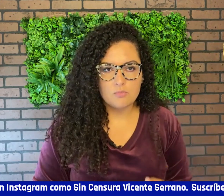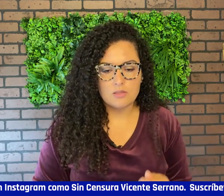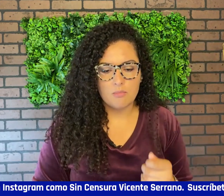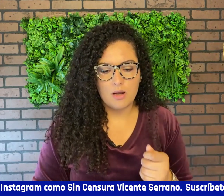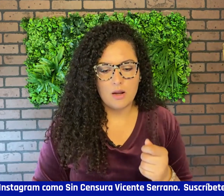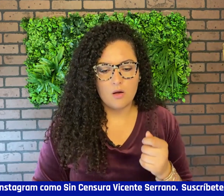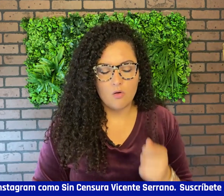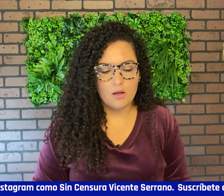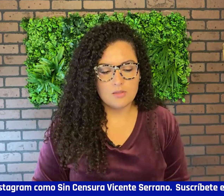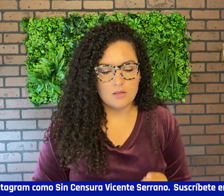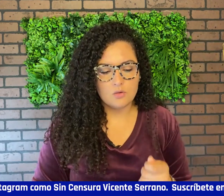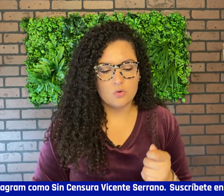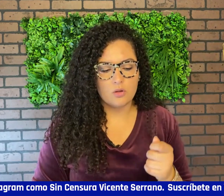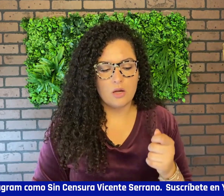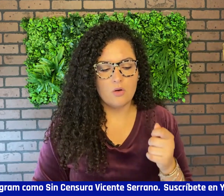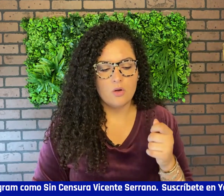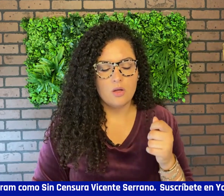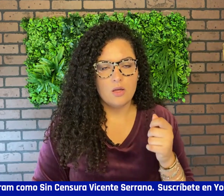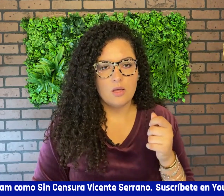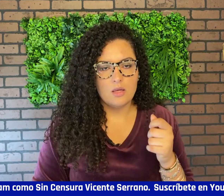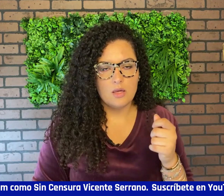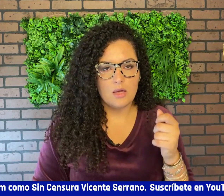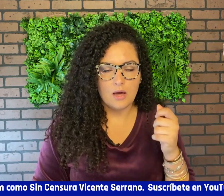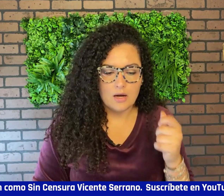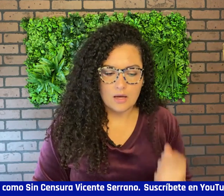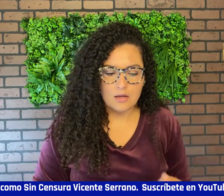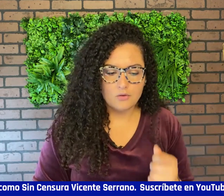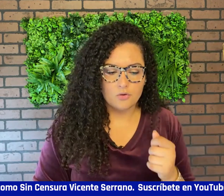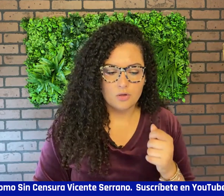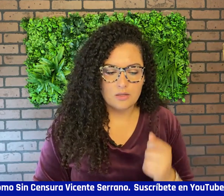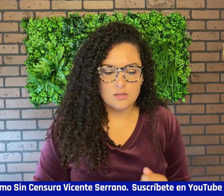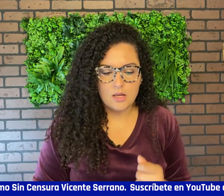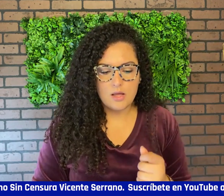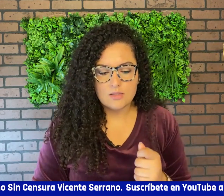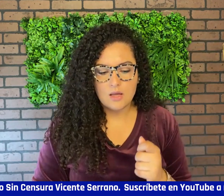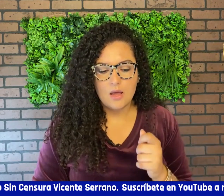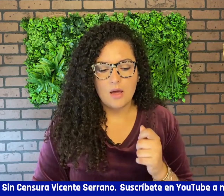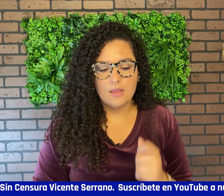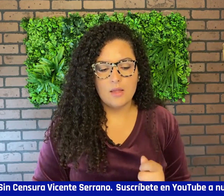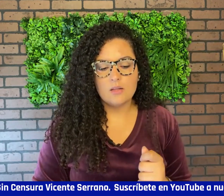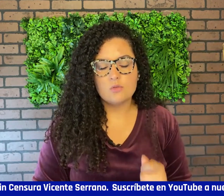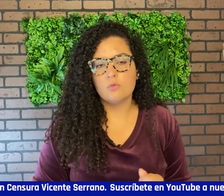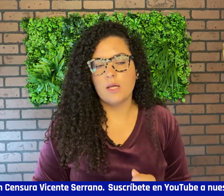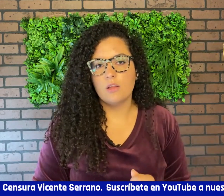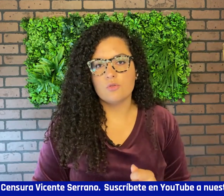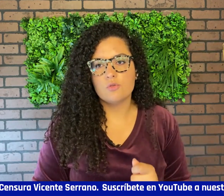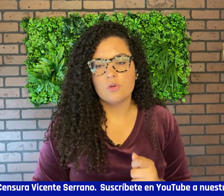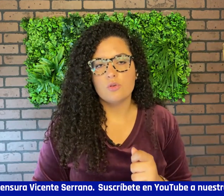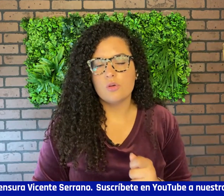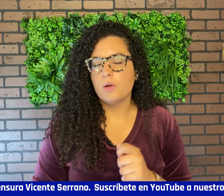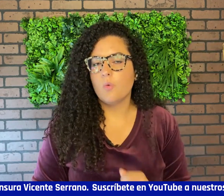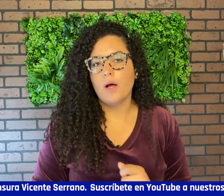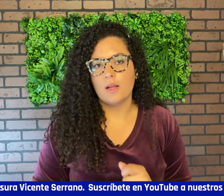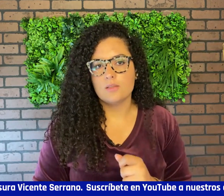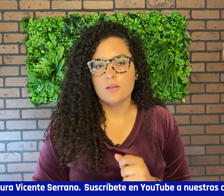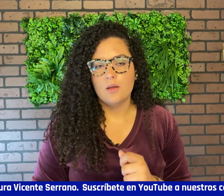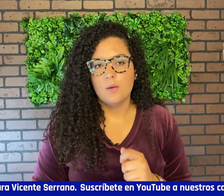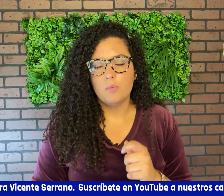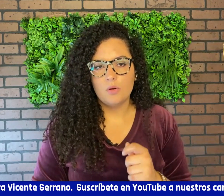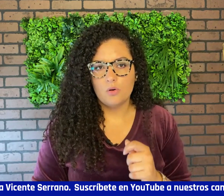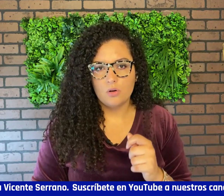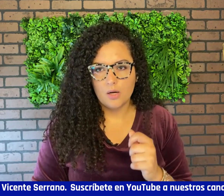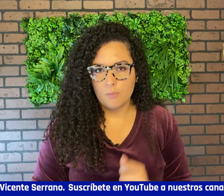la próxima semana Olga Sánchez Cordero y Alejandro Encinas a dar resultados sobre